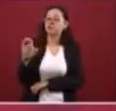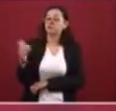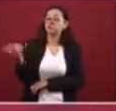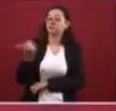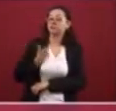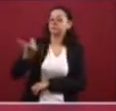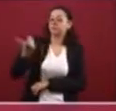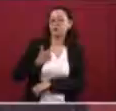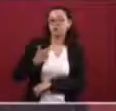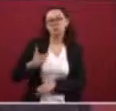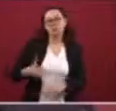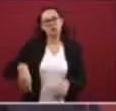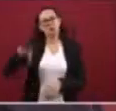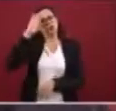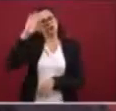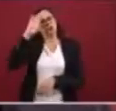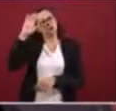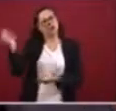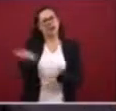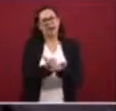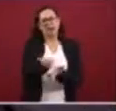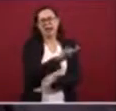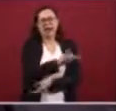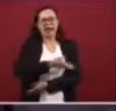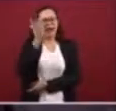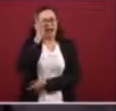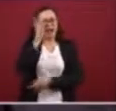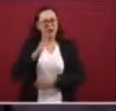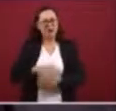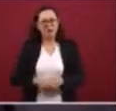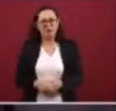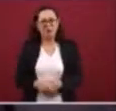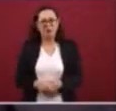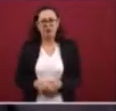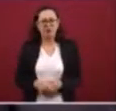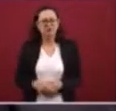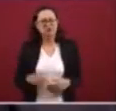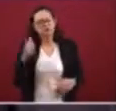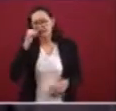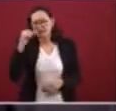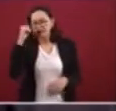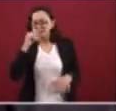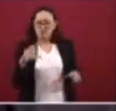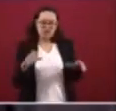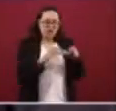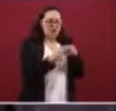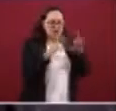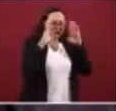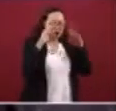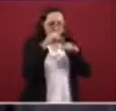Constantemente los neoliberales hablan de la globalidad.